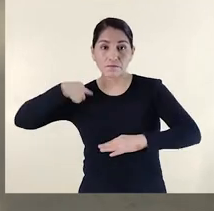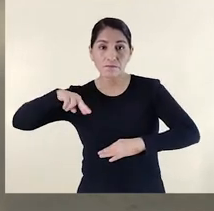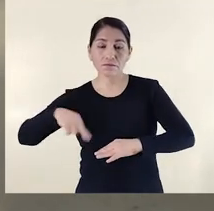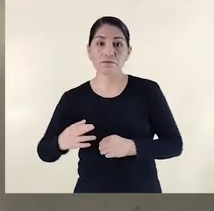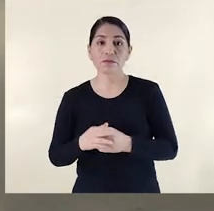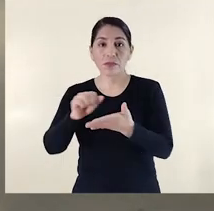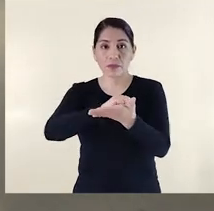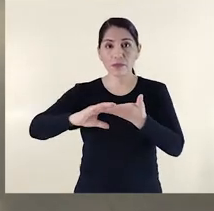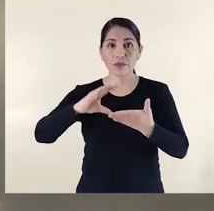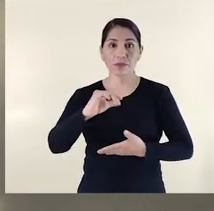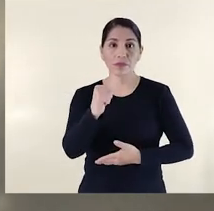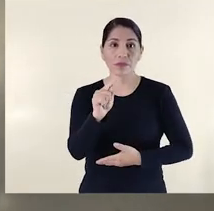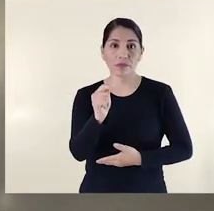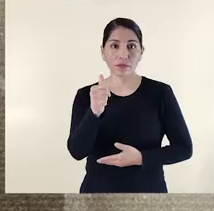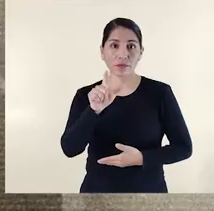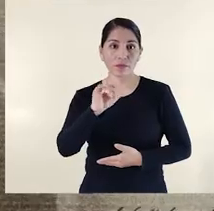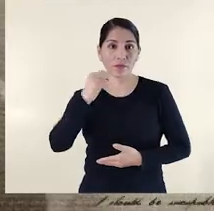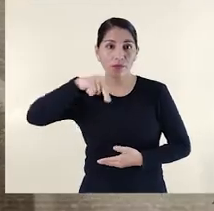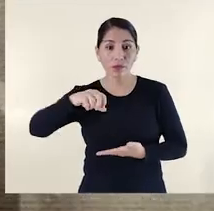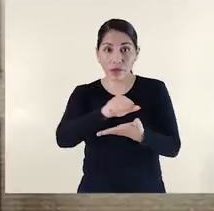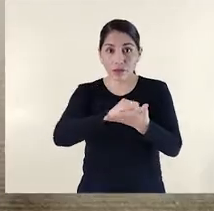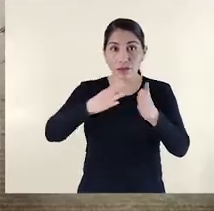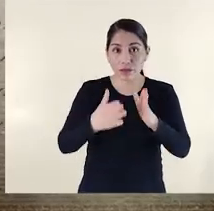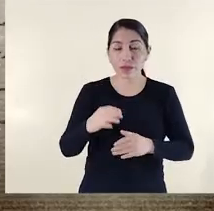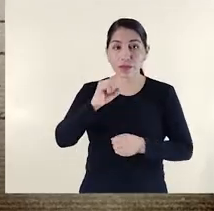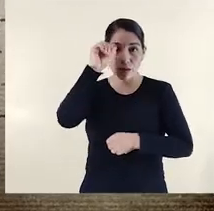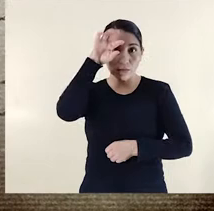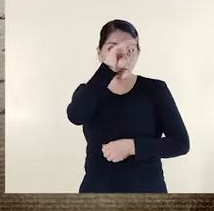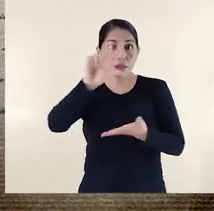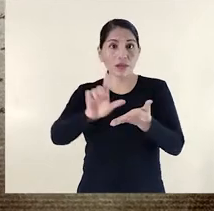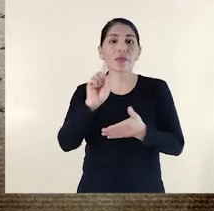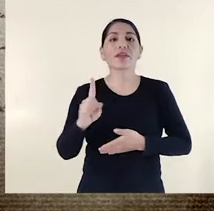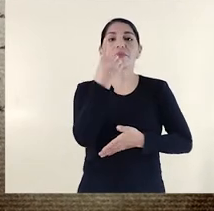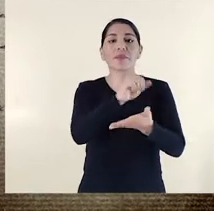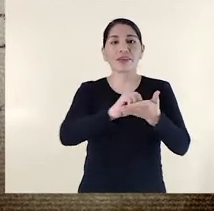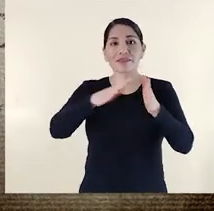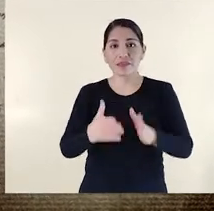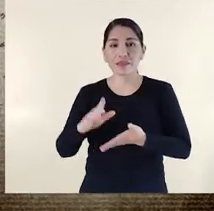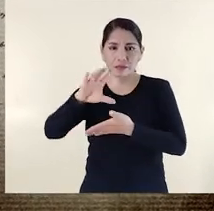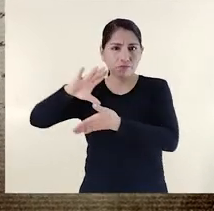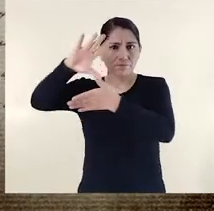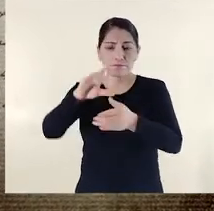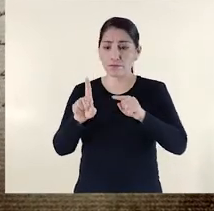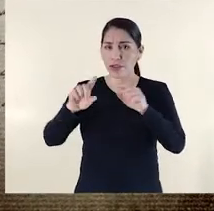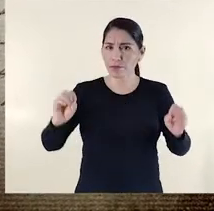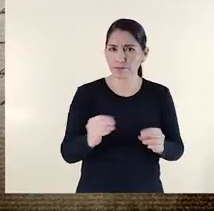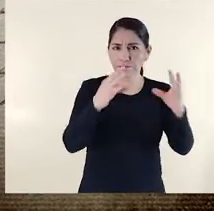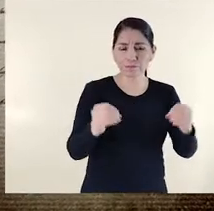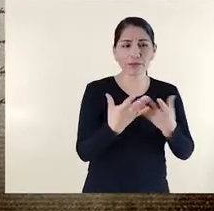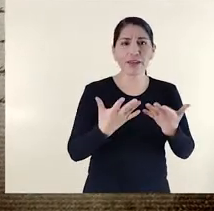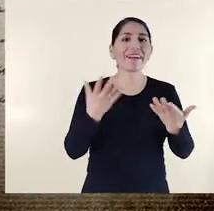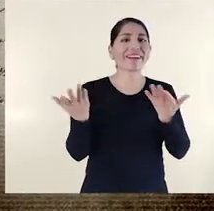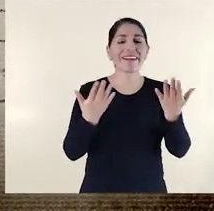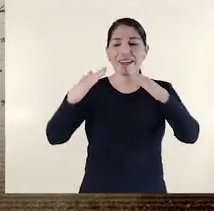Iglesia y Monasterio de Santa Catalina. Santa Rosa de Lima, la primera santa de América, fue la que con su empuje da inicio a